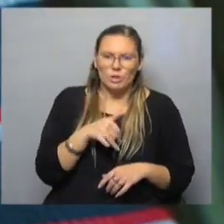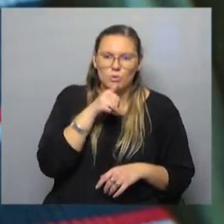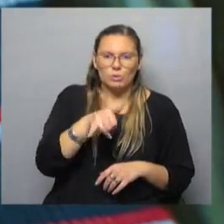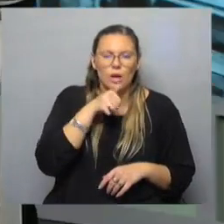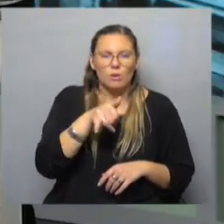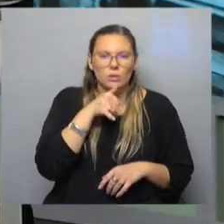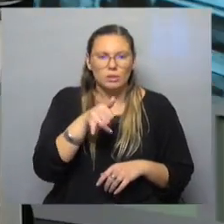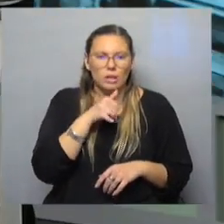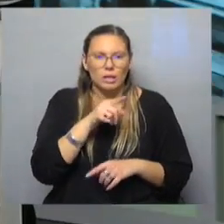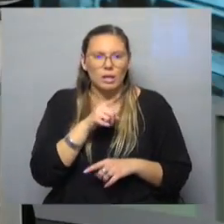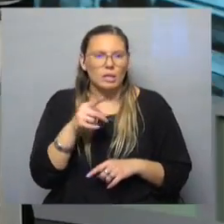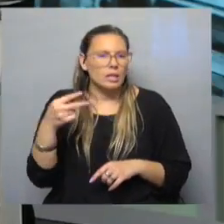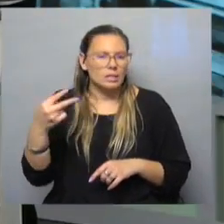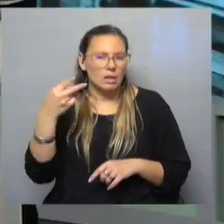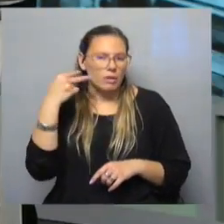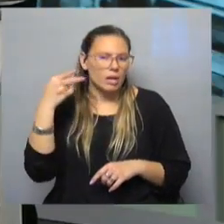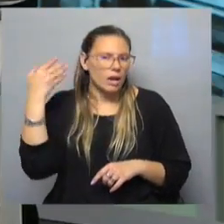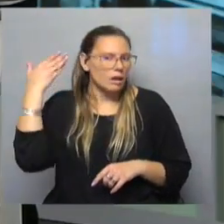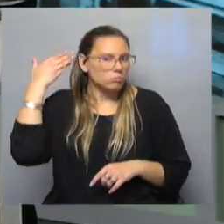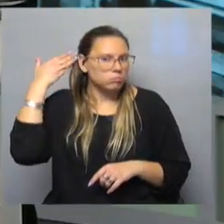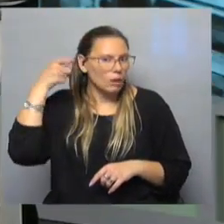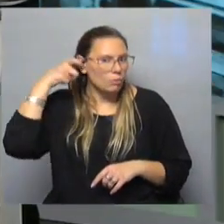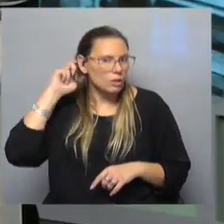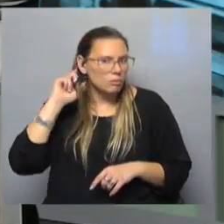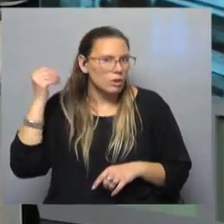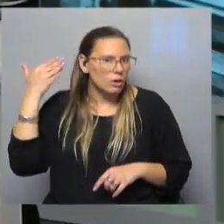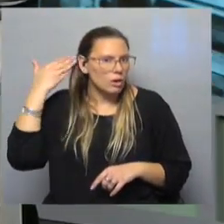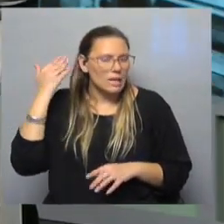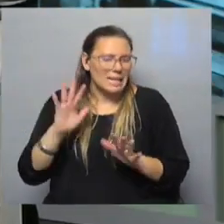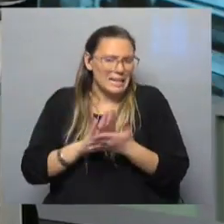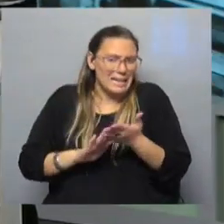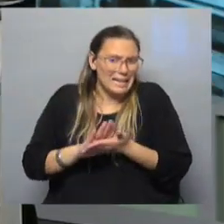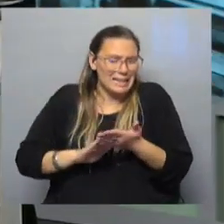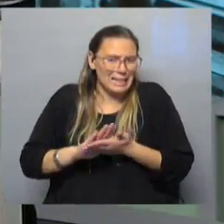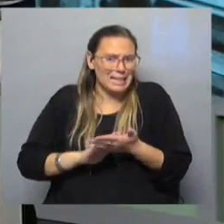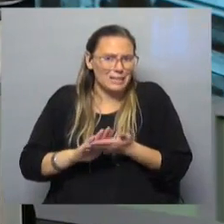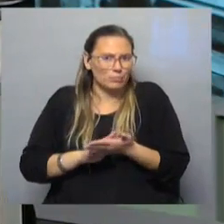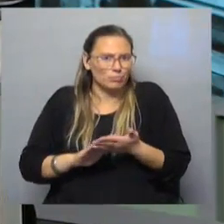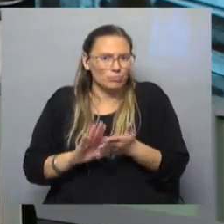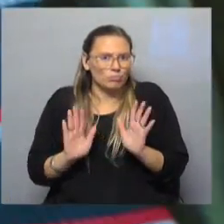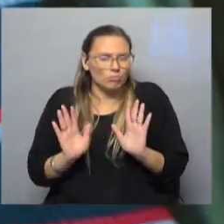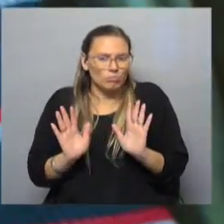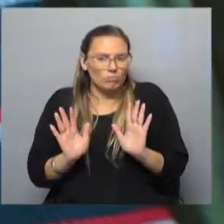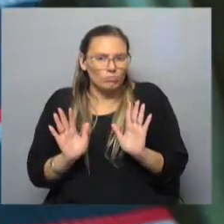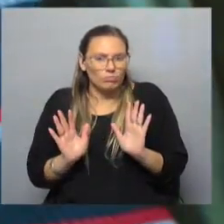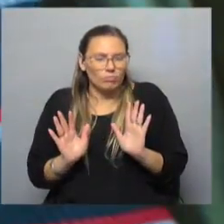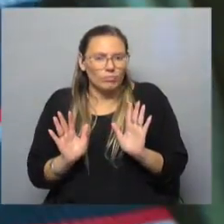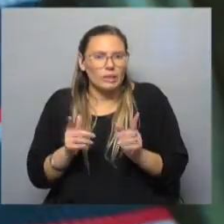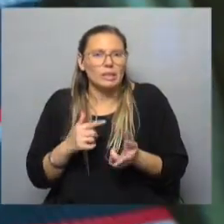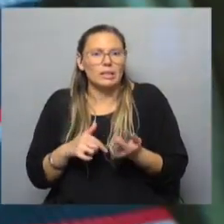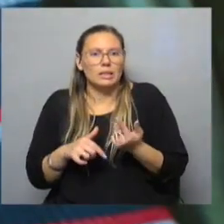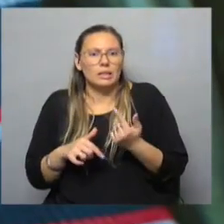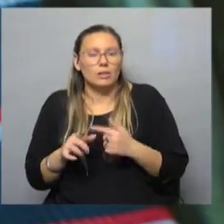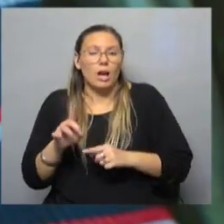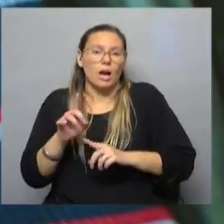tiene hipoacusia, ni que se le vean los audífonos, los aparatitos, ni nada, ¿no? Es como que... Entonces,